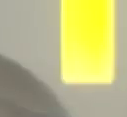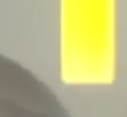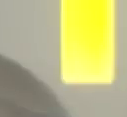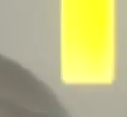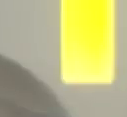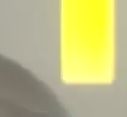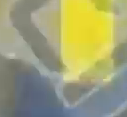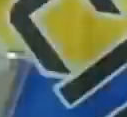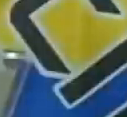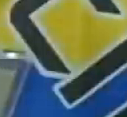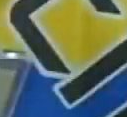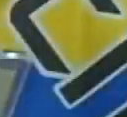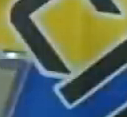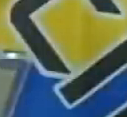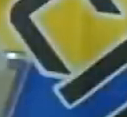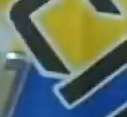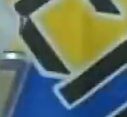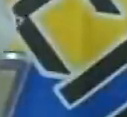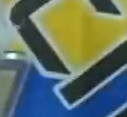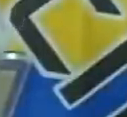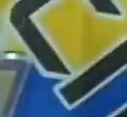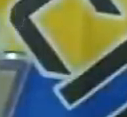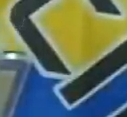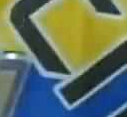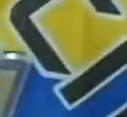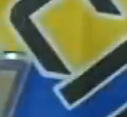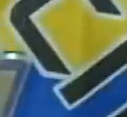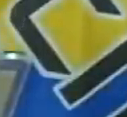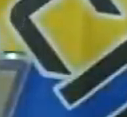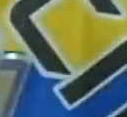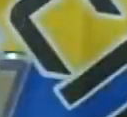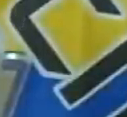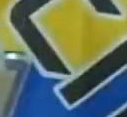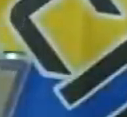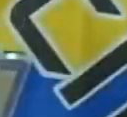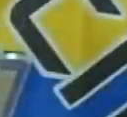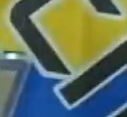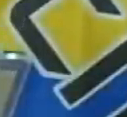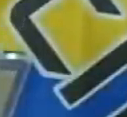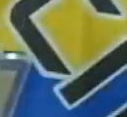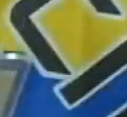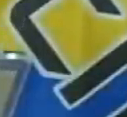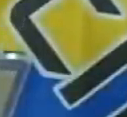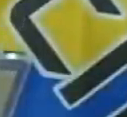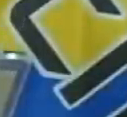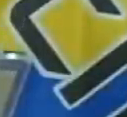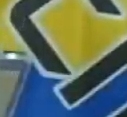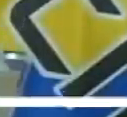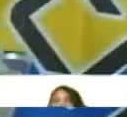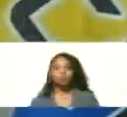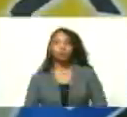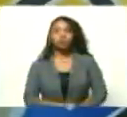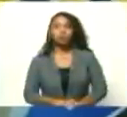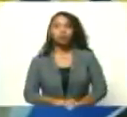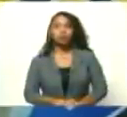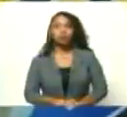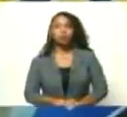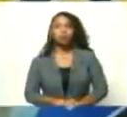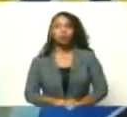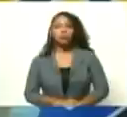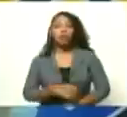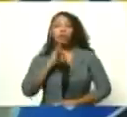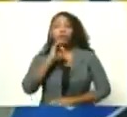Bolívar. Así es, hasta ahora establecemos el contacto informativo desde la sede del Consejo Nacional Electoral, donde se produce importante